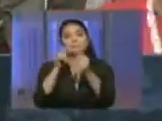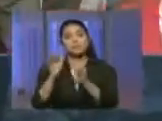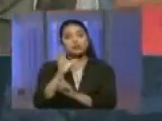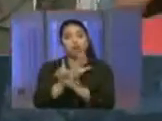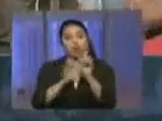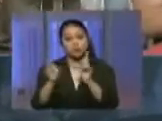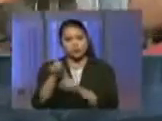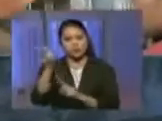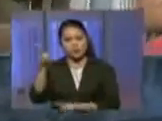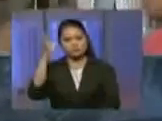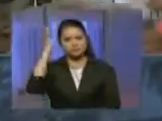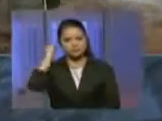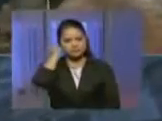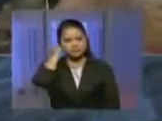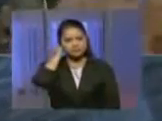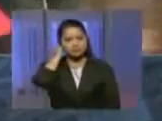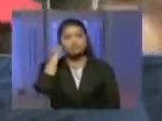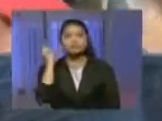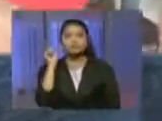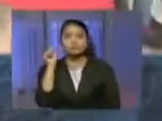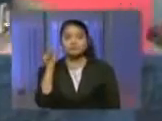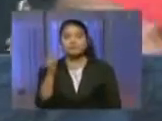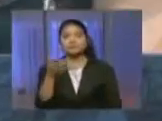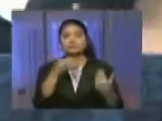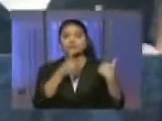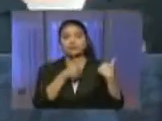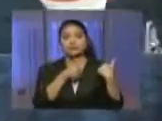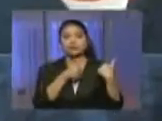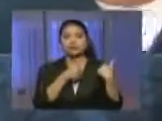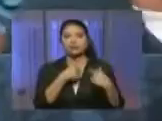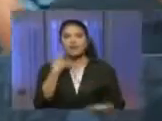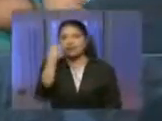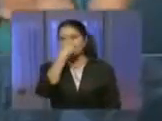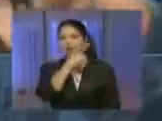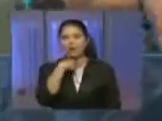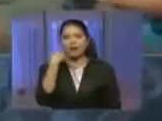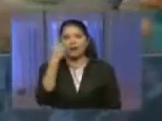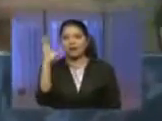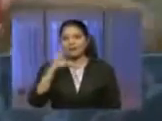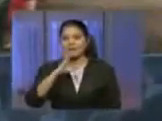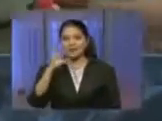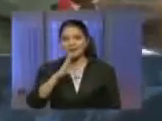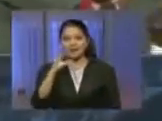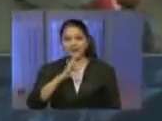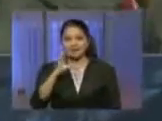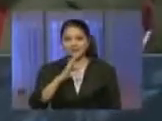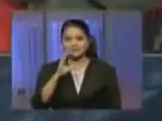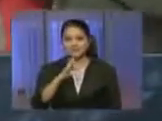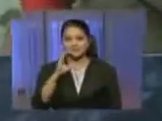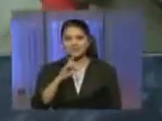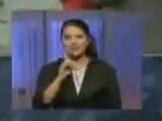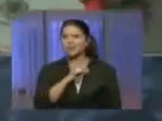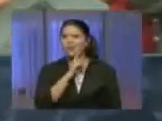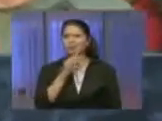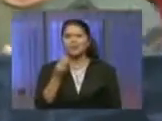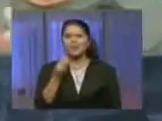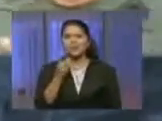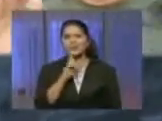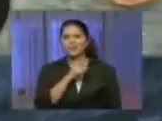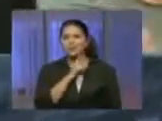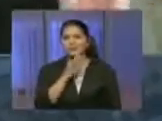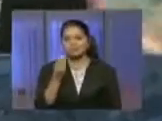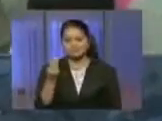usted como representantes de los carapalida de Caracas Cómo es que le dicen de